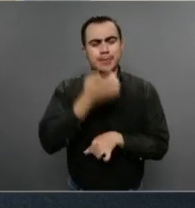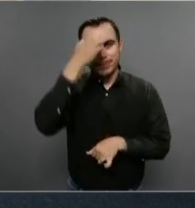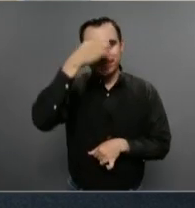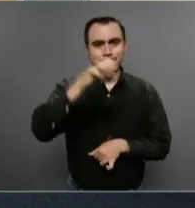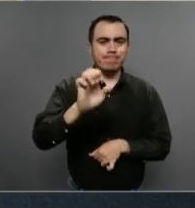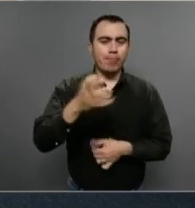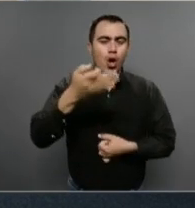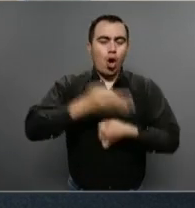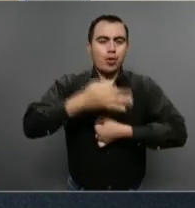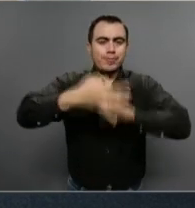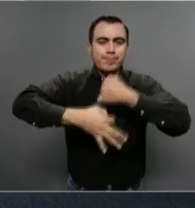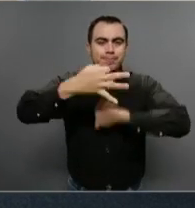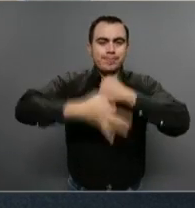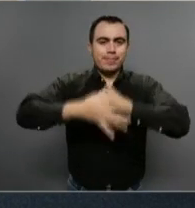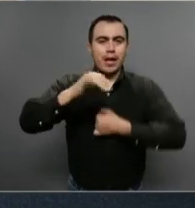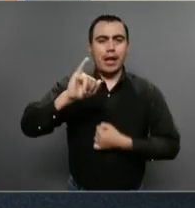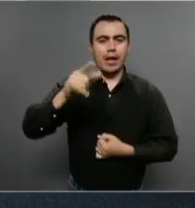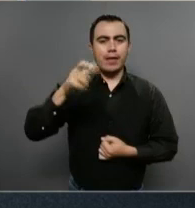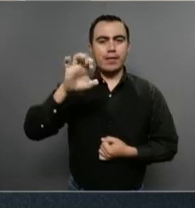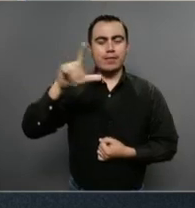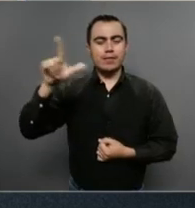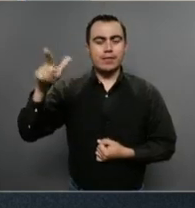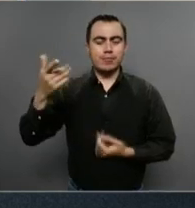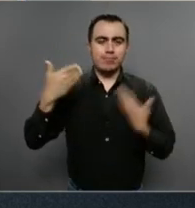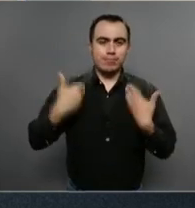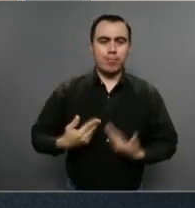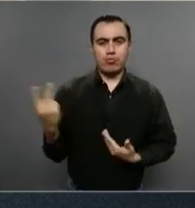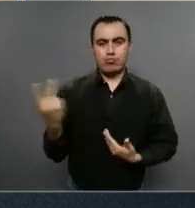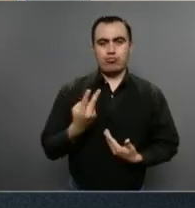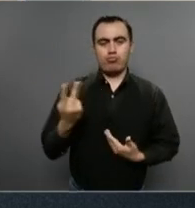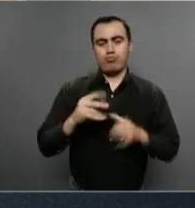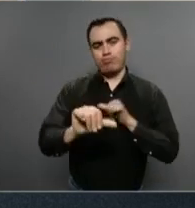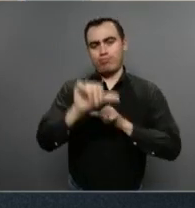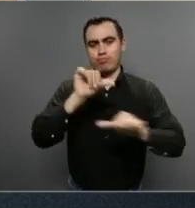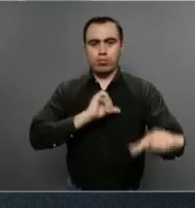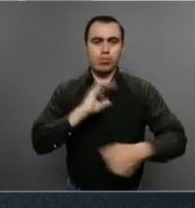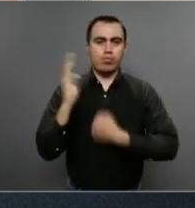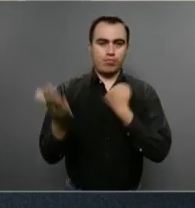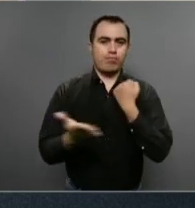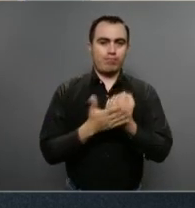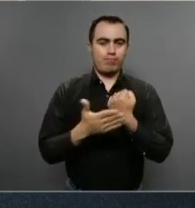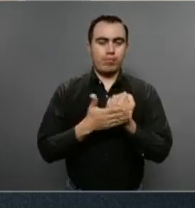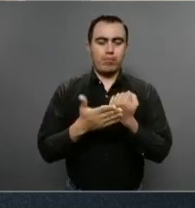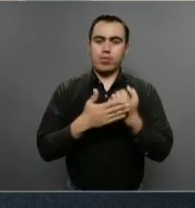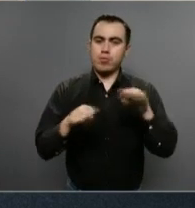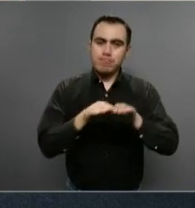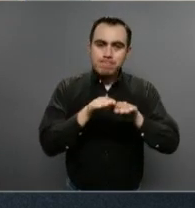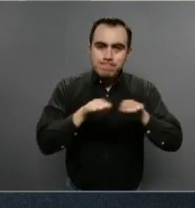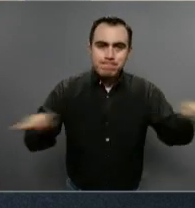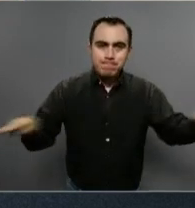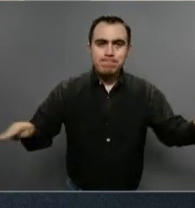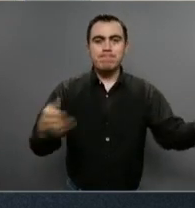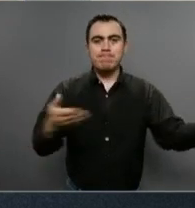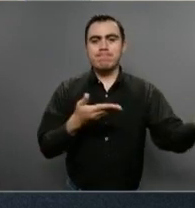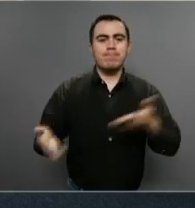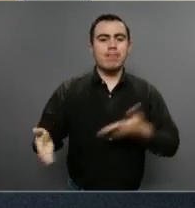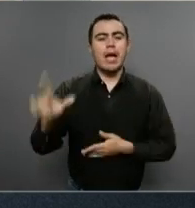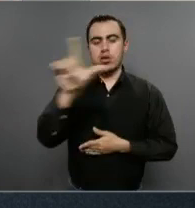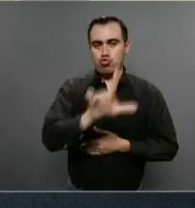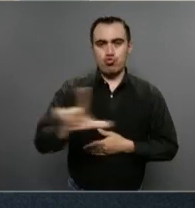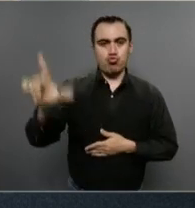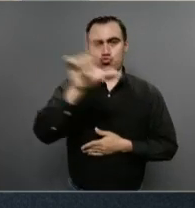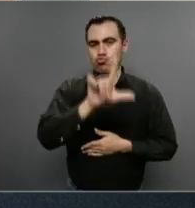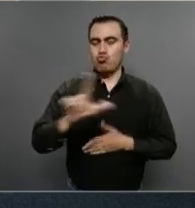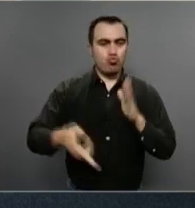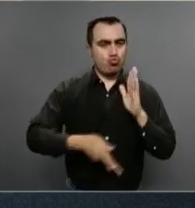temporal Ixchel Cisneros y su servidor estamos ocupando este espacio. Él estará ya de vuelta a ras de suelo el próximo lunes. No se preocupe.